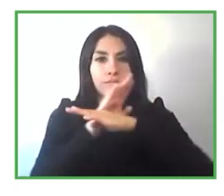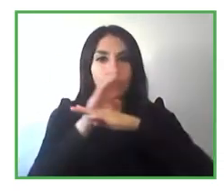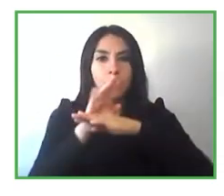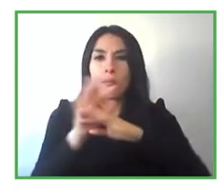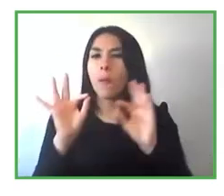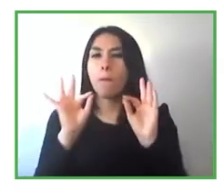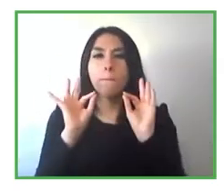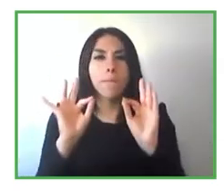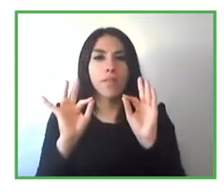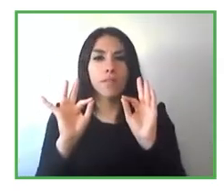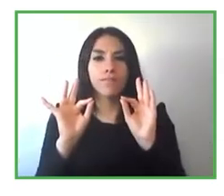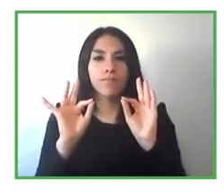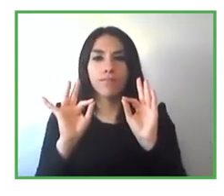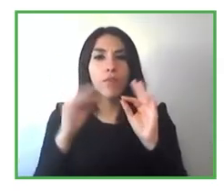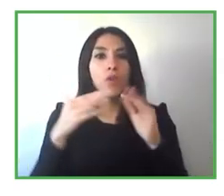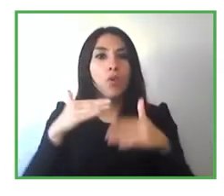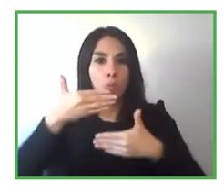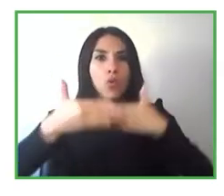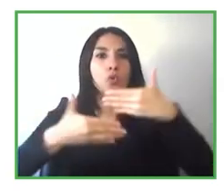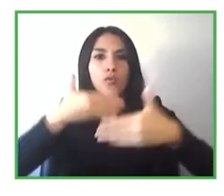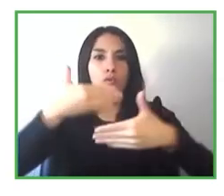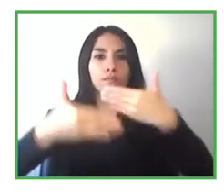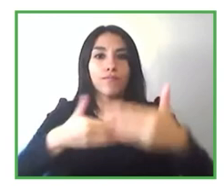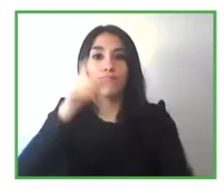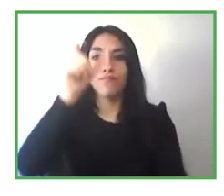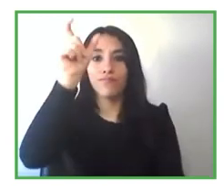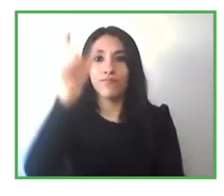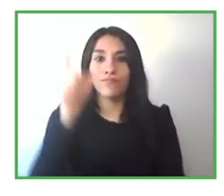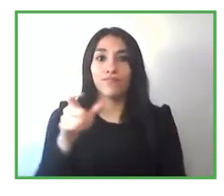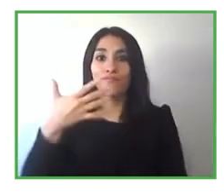muy involucrados en el desarrollo de